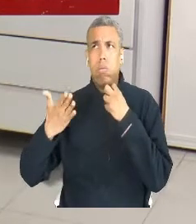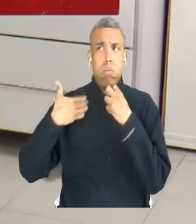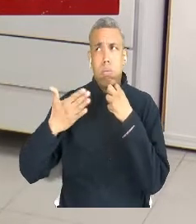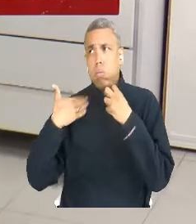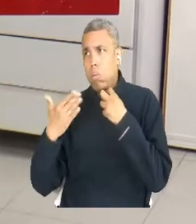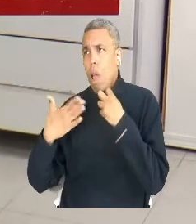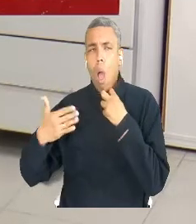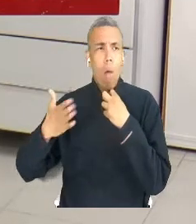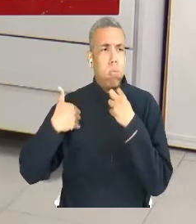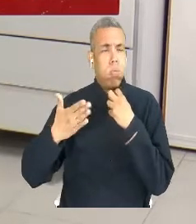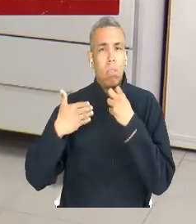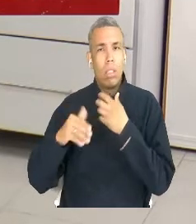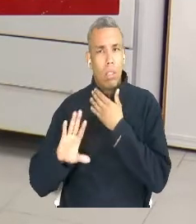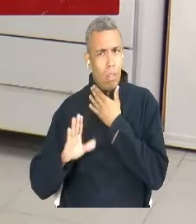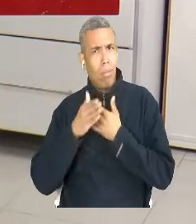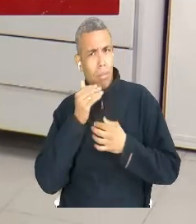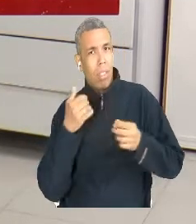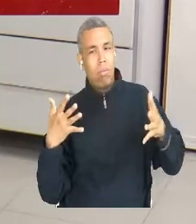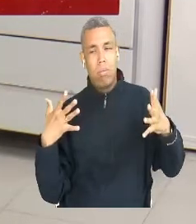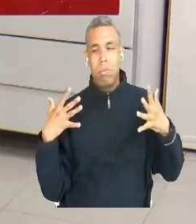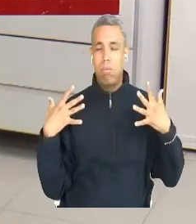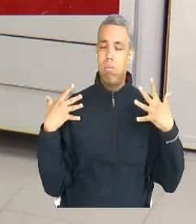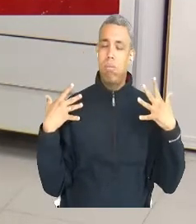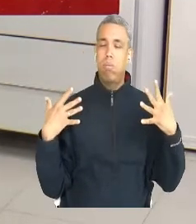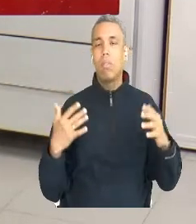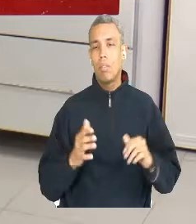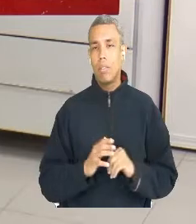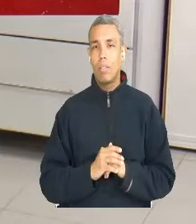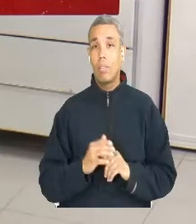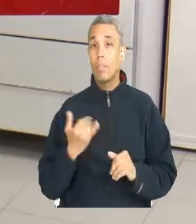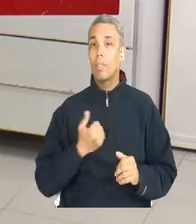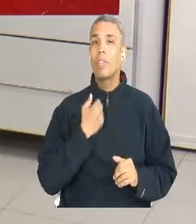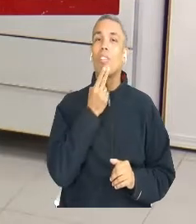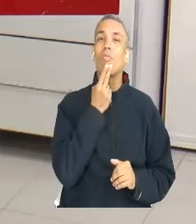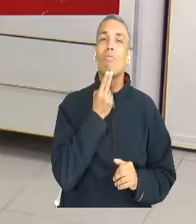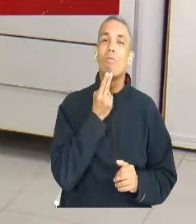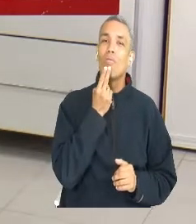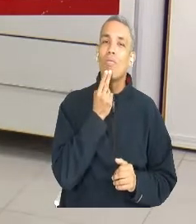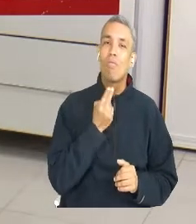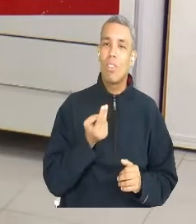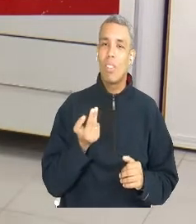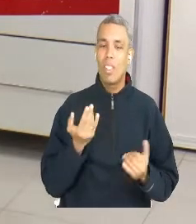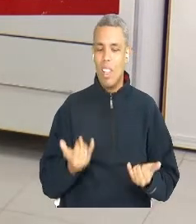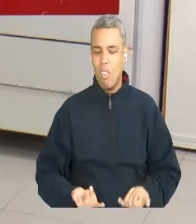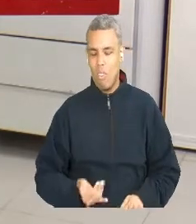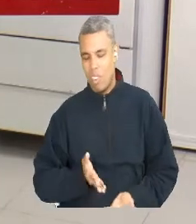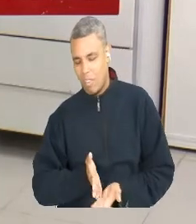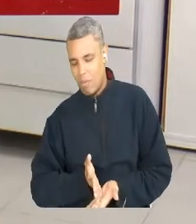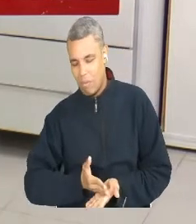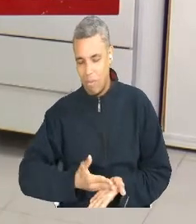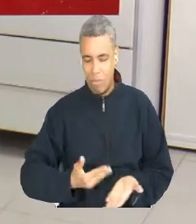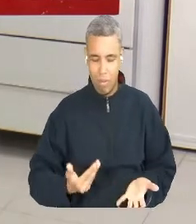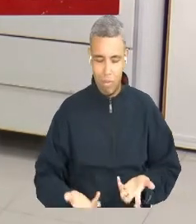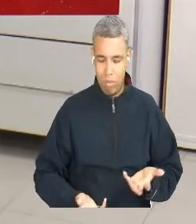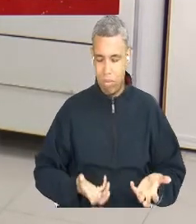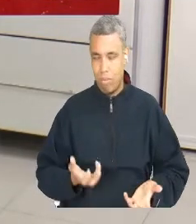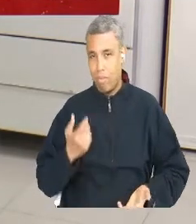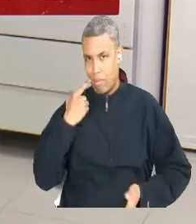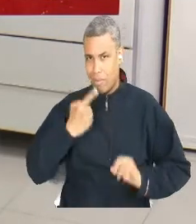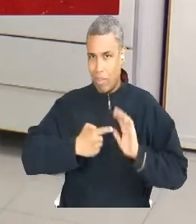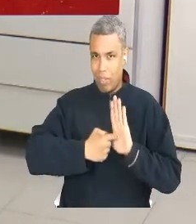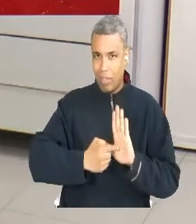esta semana empezamos con una receta dulce, Rosy. Dulce. A mí me encanta esta receta porque ya hemos aprendido a manejar la